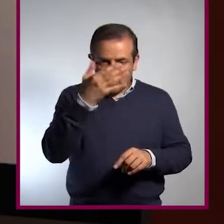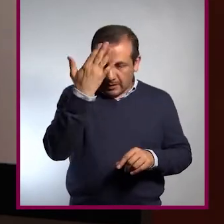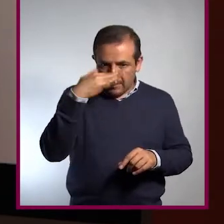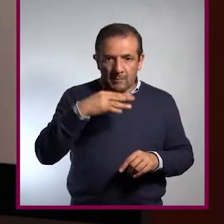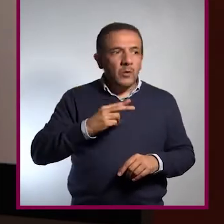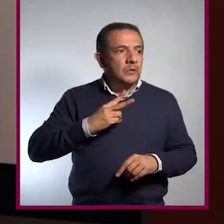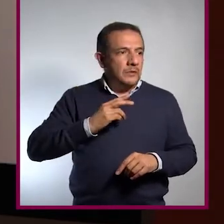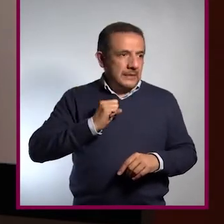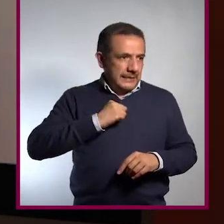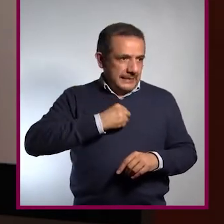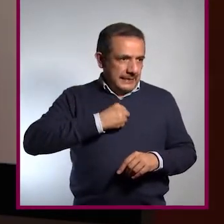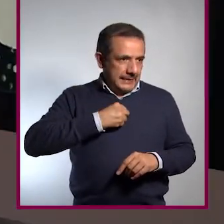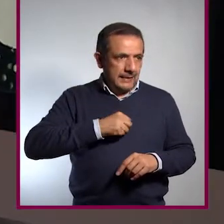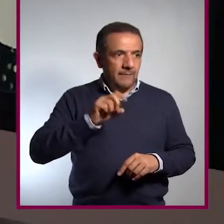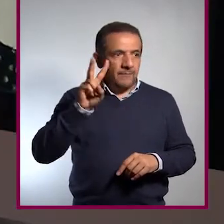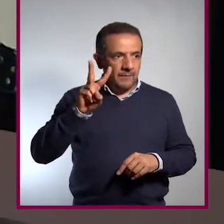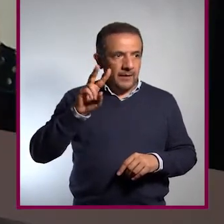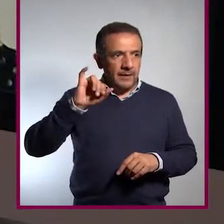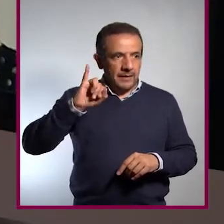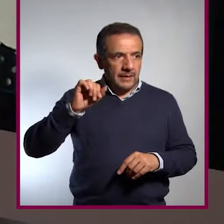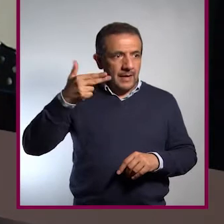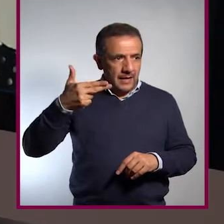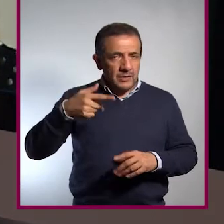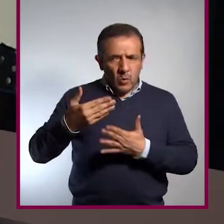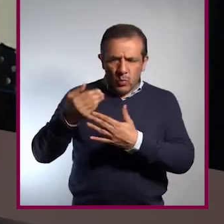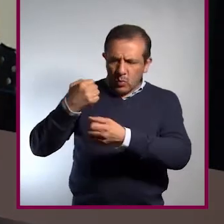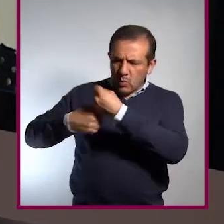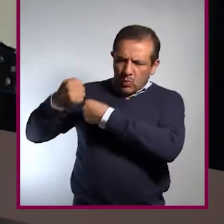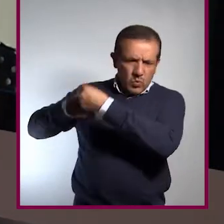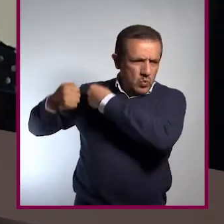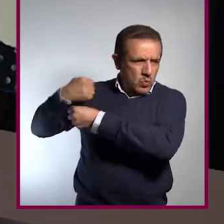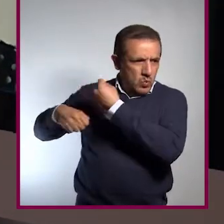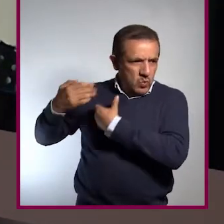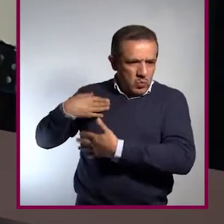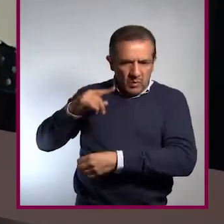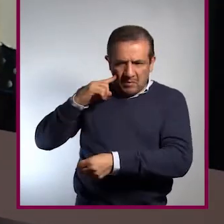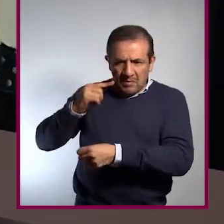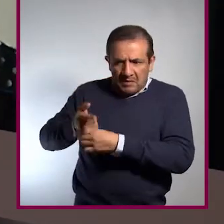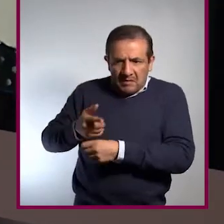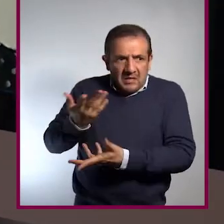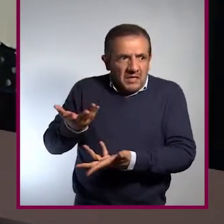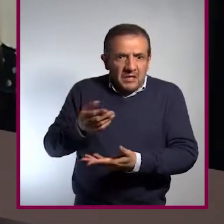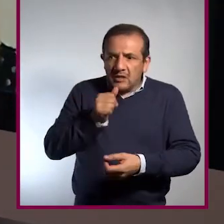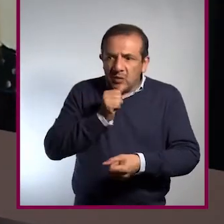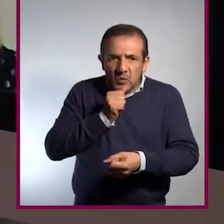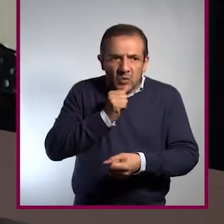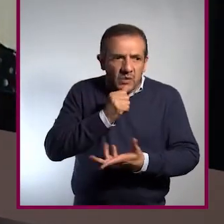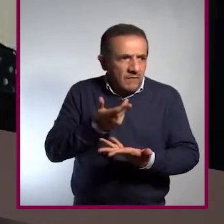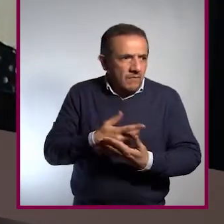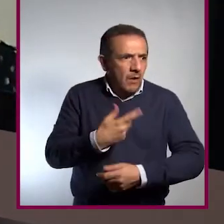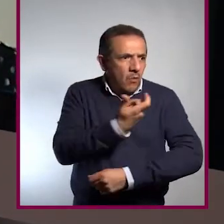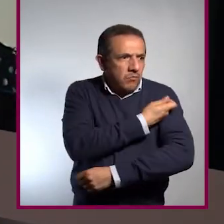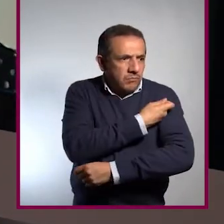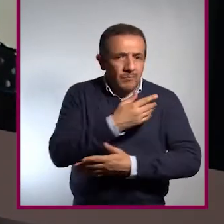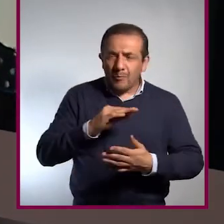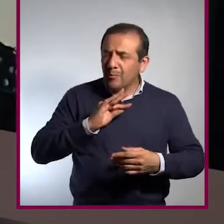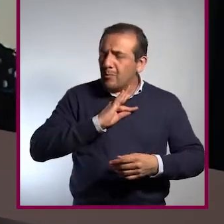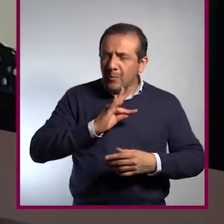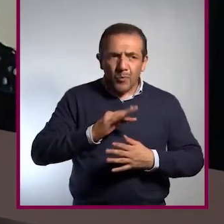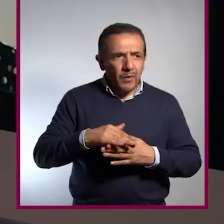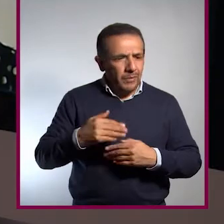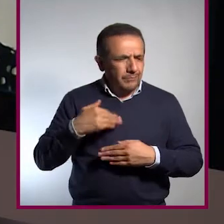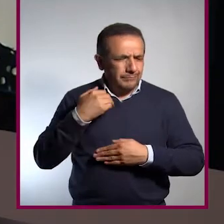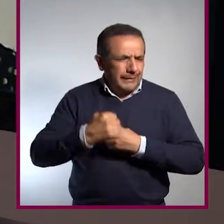el VIH. ¿Cuántos años han pasado desde que se descubrió el VIH y todavía no tenemos un tratamiento final? Eso puede tomar